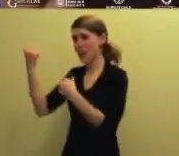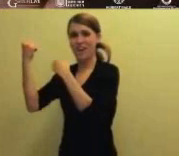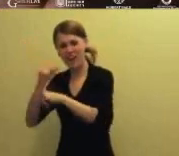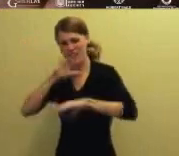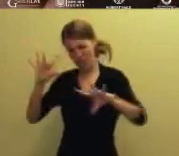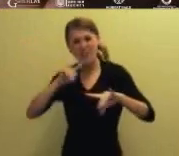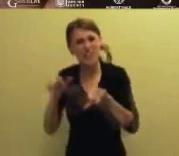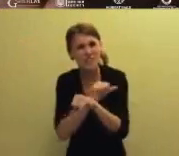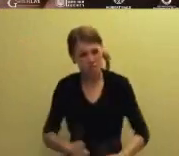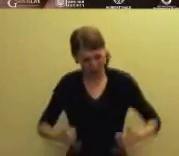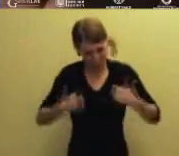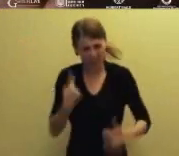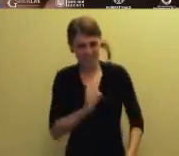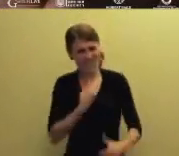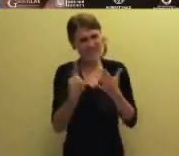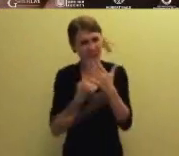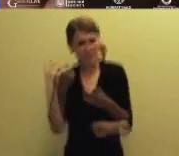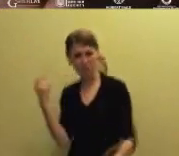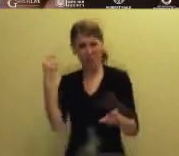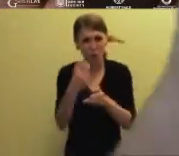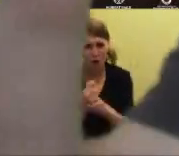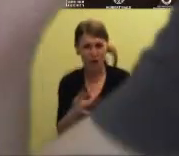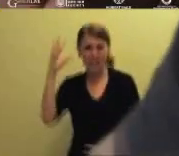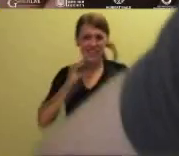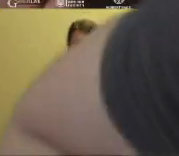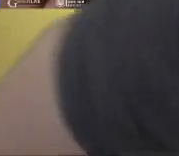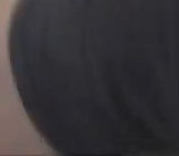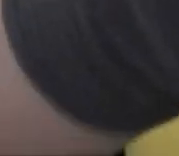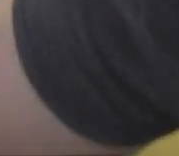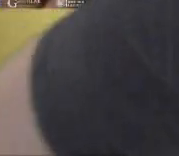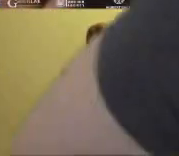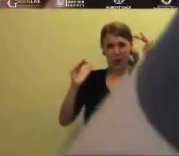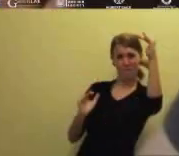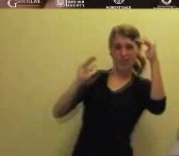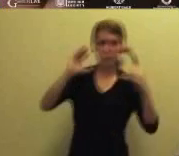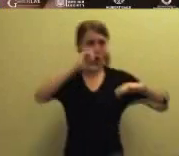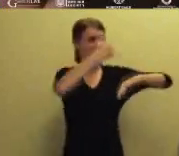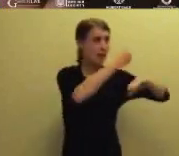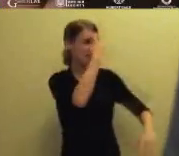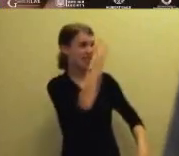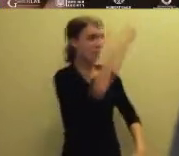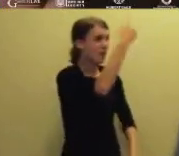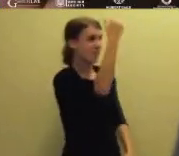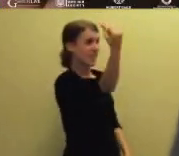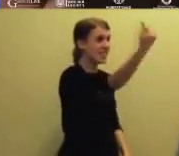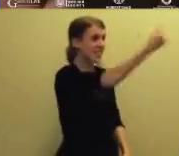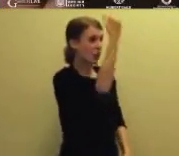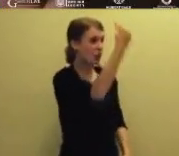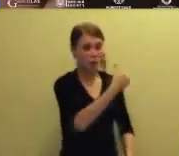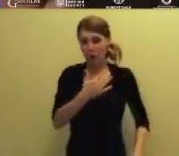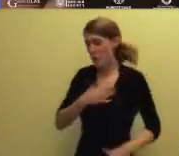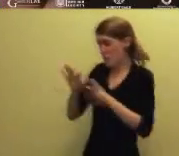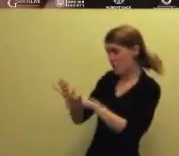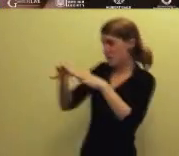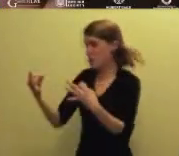reaccionar bien y eso hace es una cera como dios manda y eso bueno por destacar una escena de la película porque hay otras igual de lamentables entonces